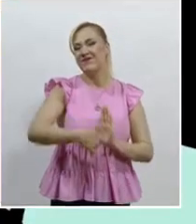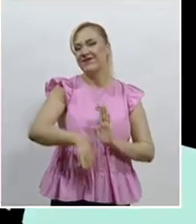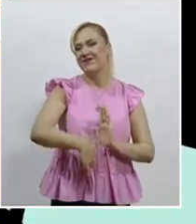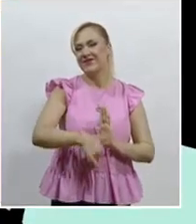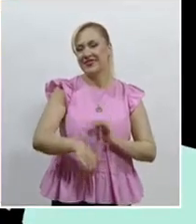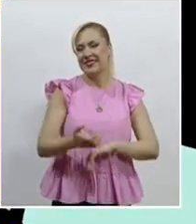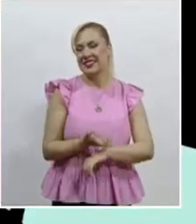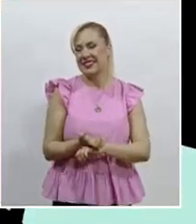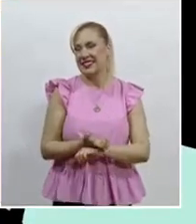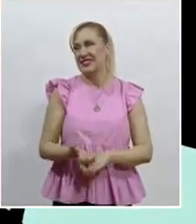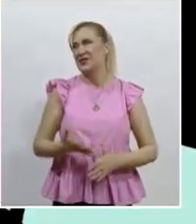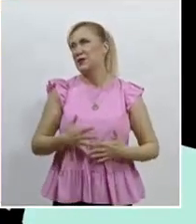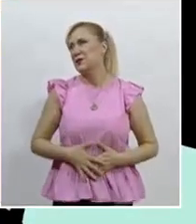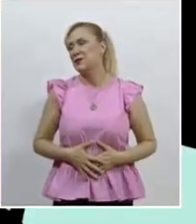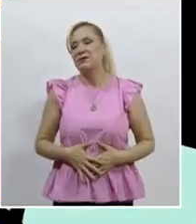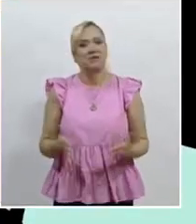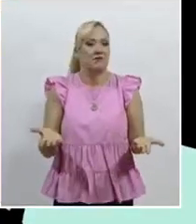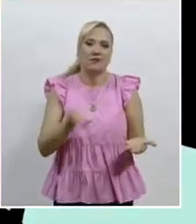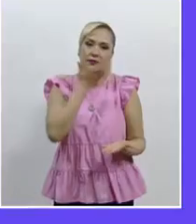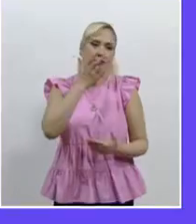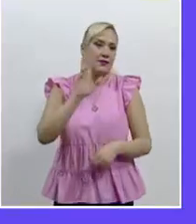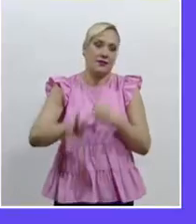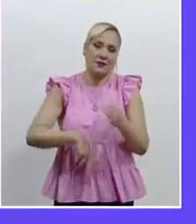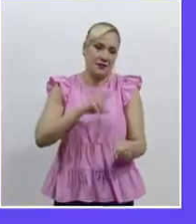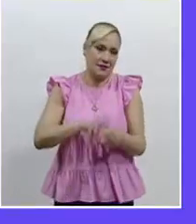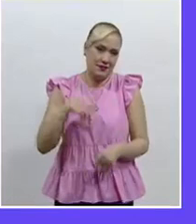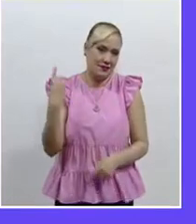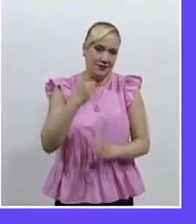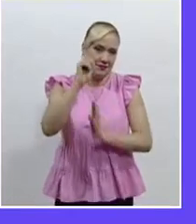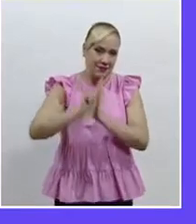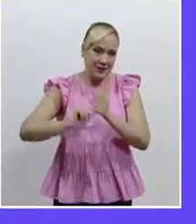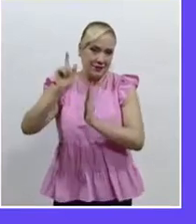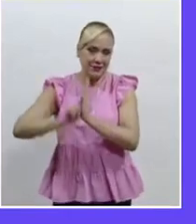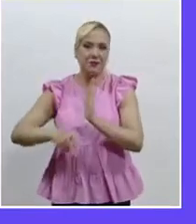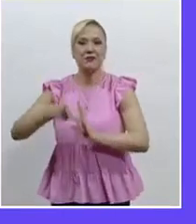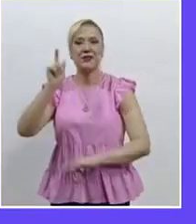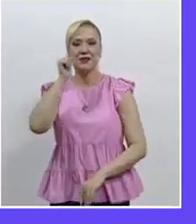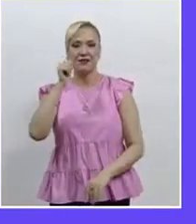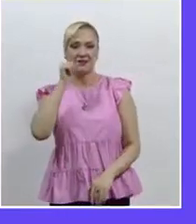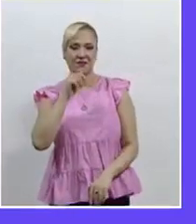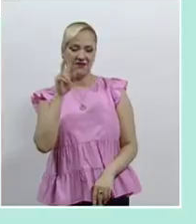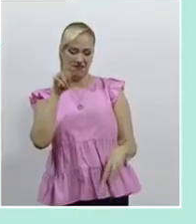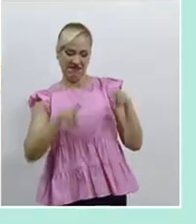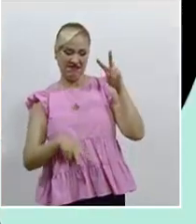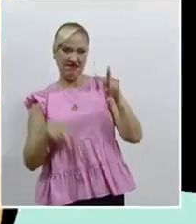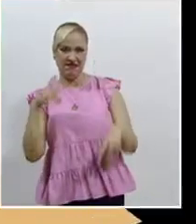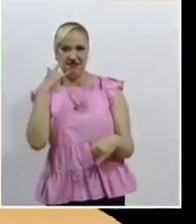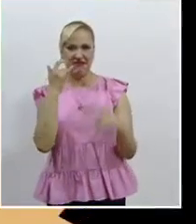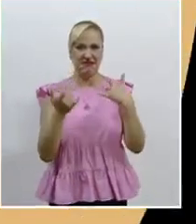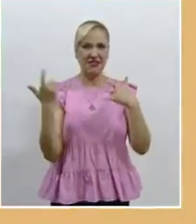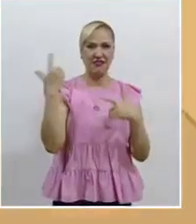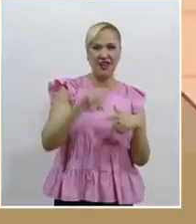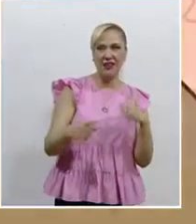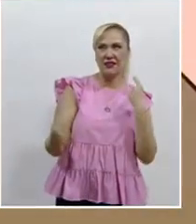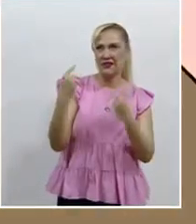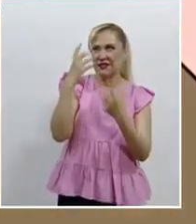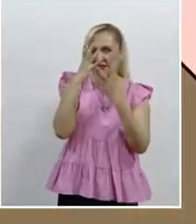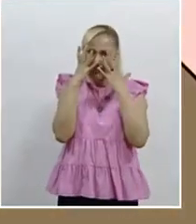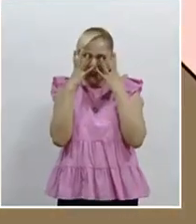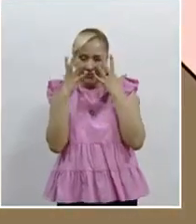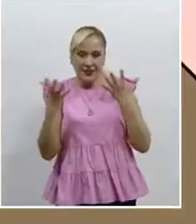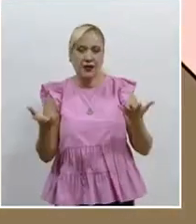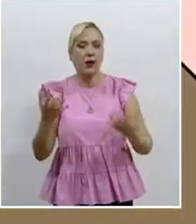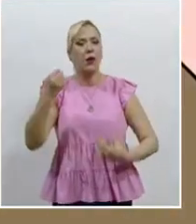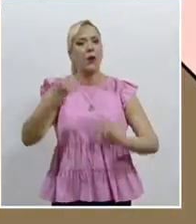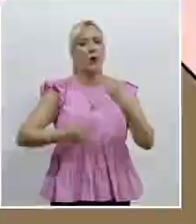lo largo de la historia, pues ha sido estigmatizado. En un seminario organizado por la Asociación de Juzgadoras y Juzgadores Federales,